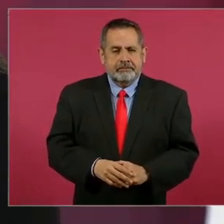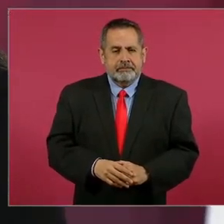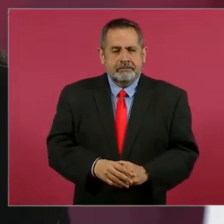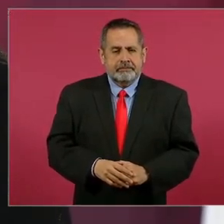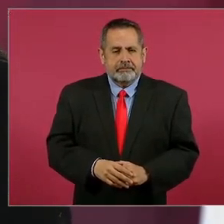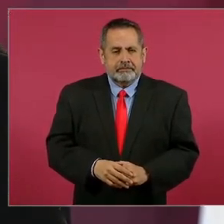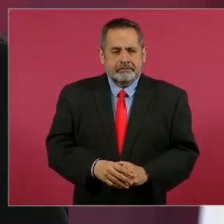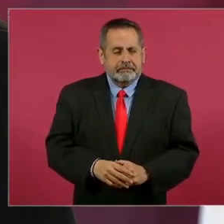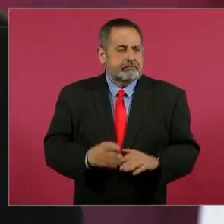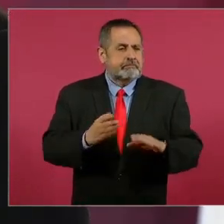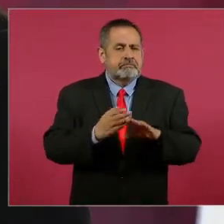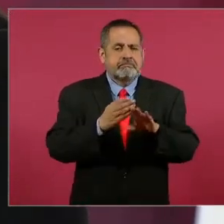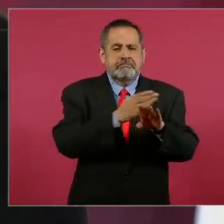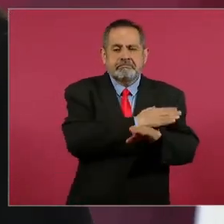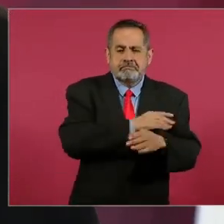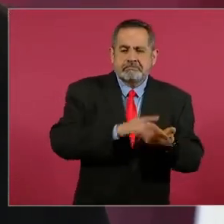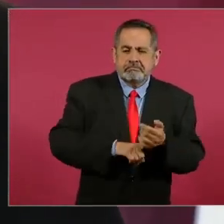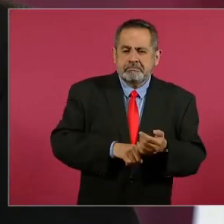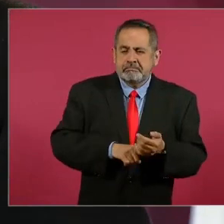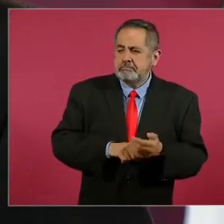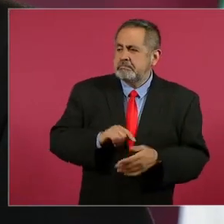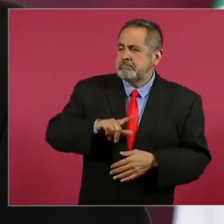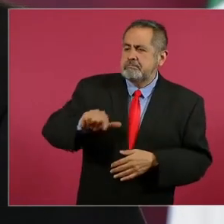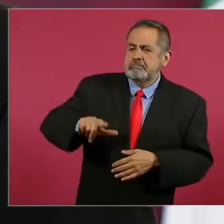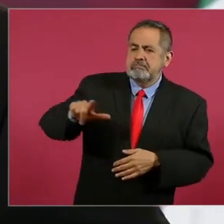no se demoraba nada porque